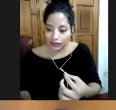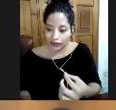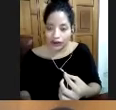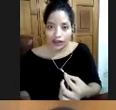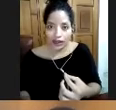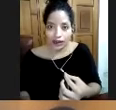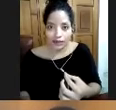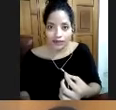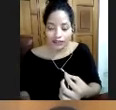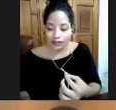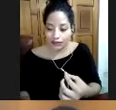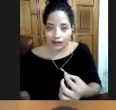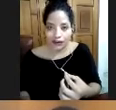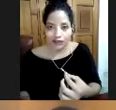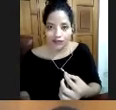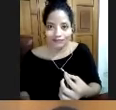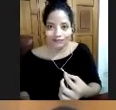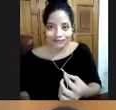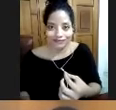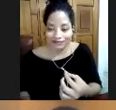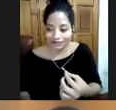en riesgo la privacidad de su hijo.